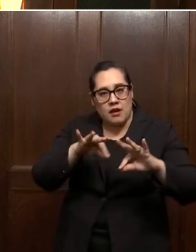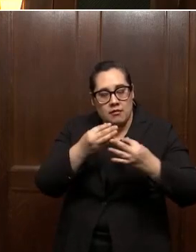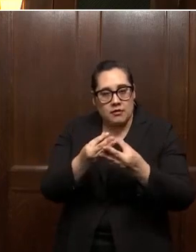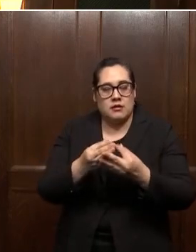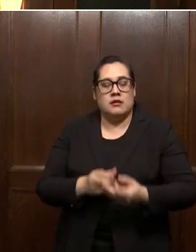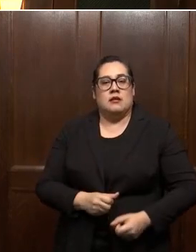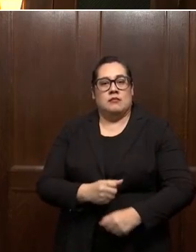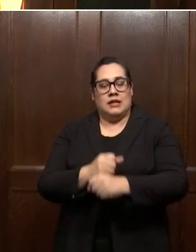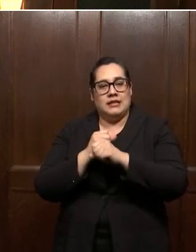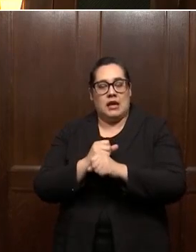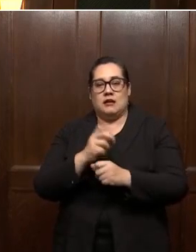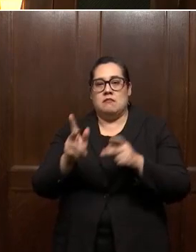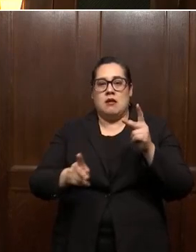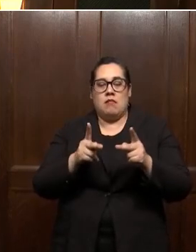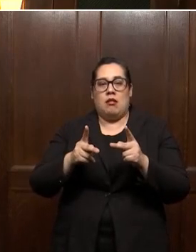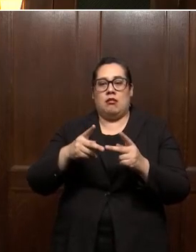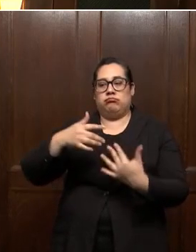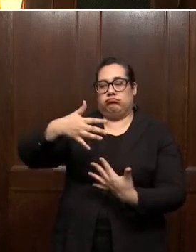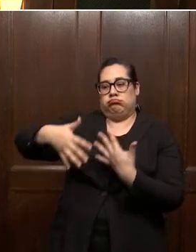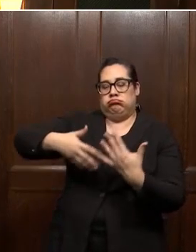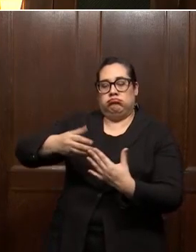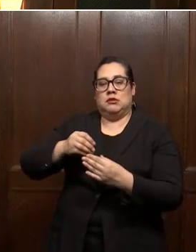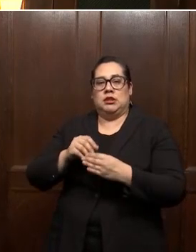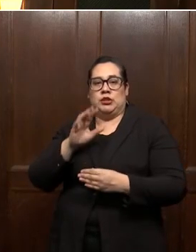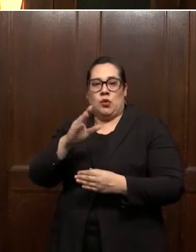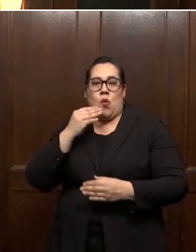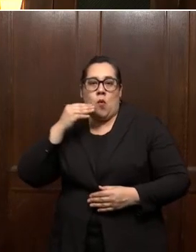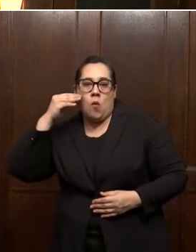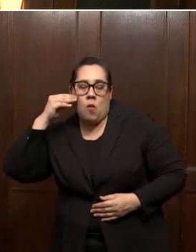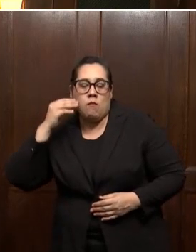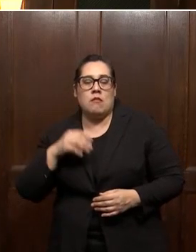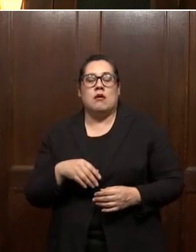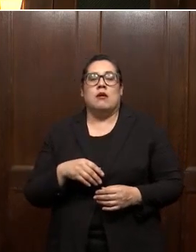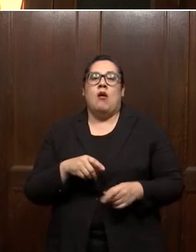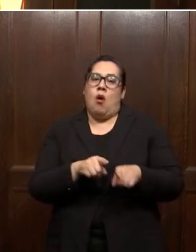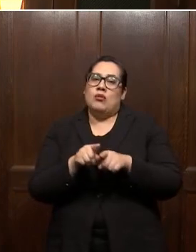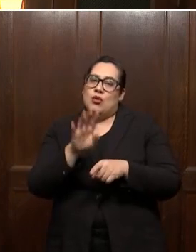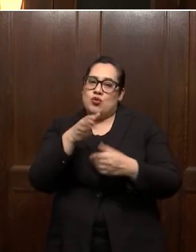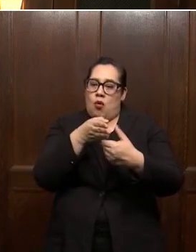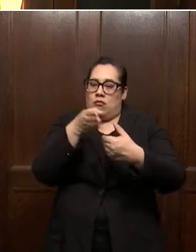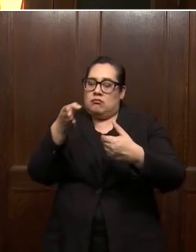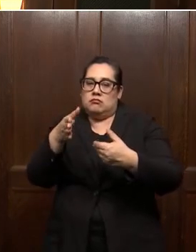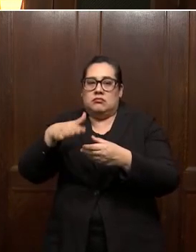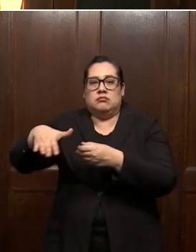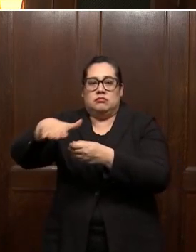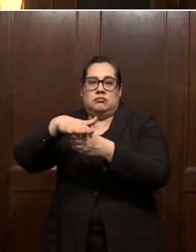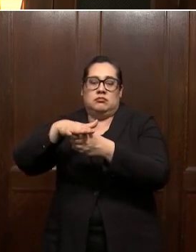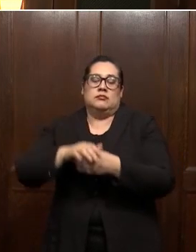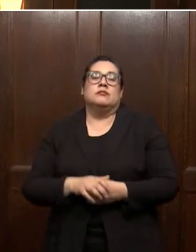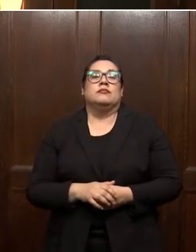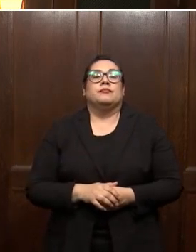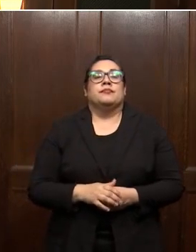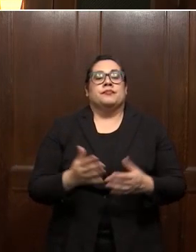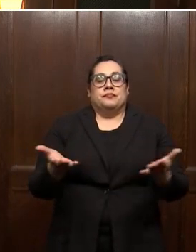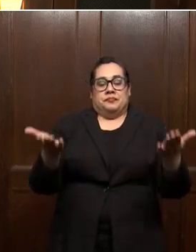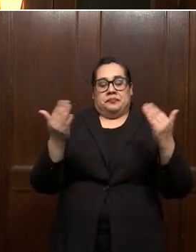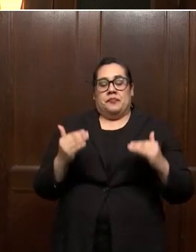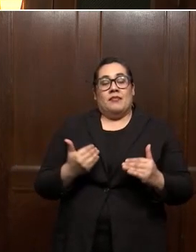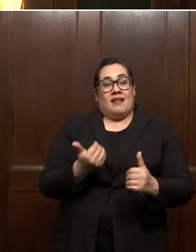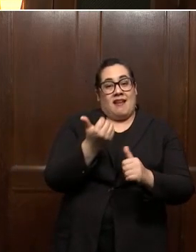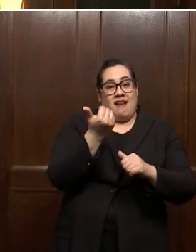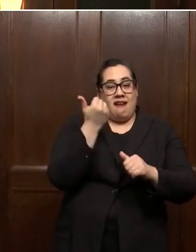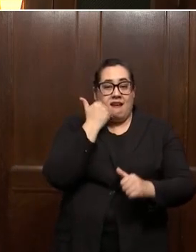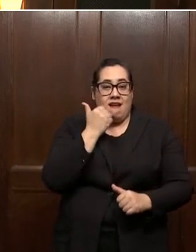familia y las personas en su hogar y en su vecindario. Cada